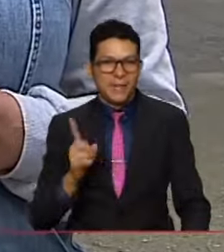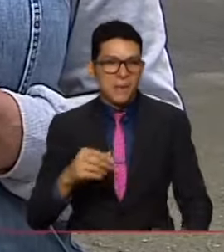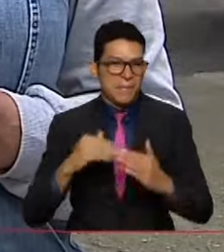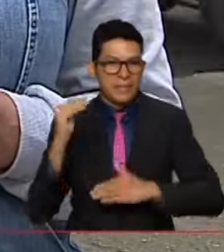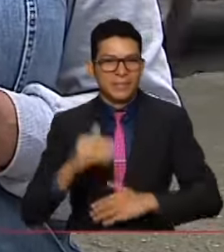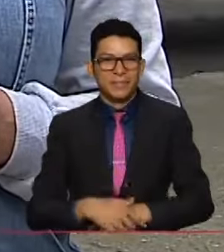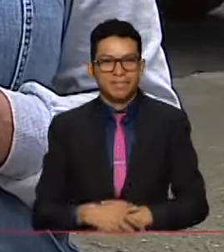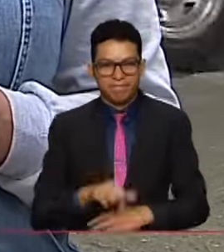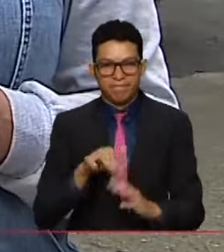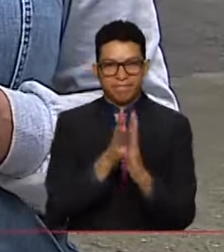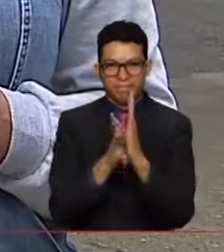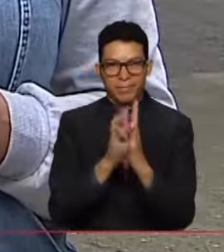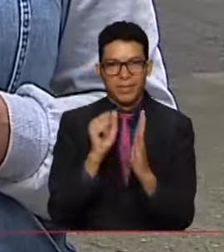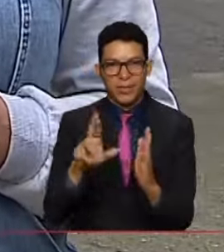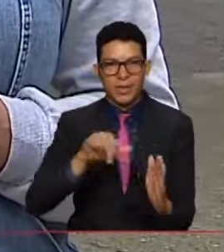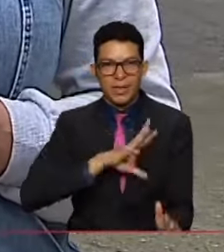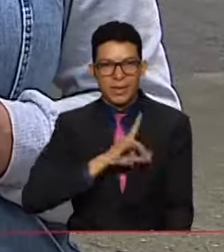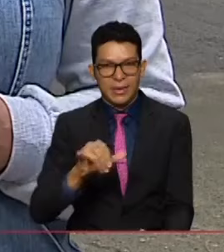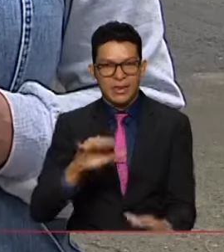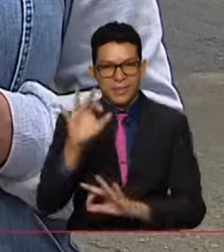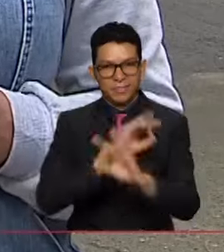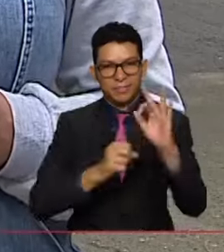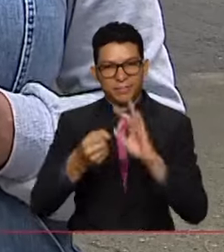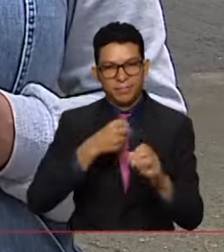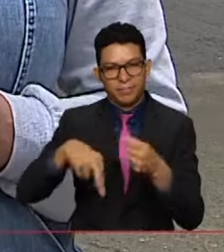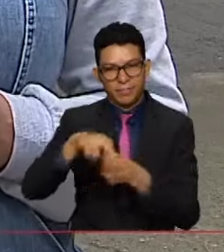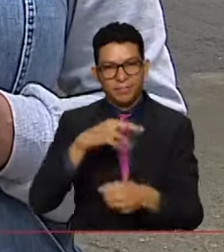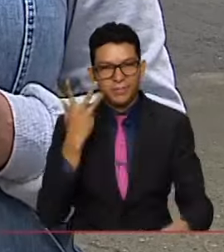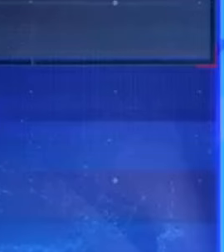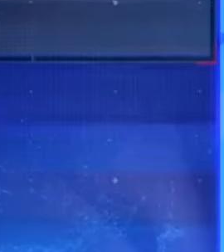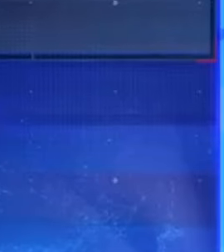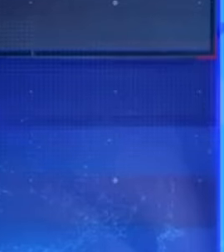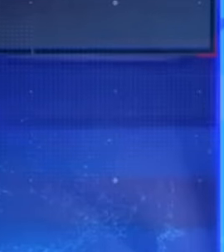el sur de Cali para Telepacífico Noticias, la región todos